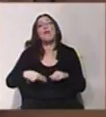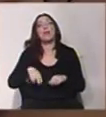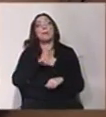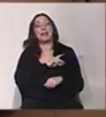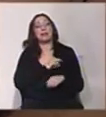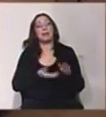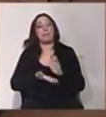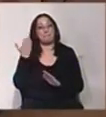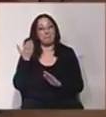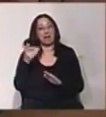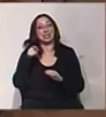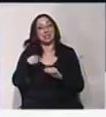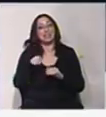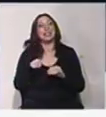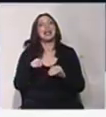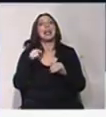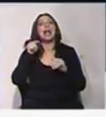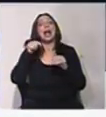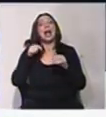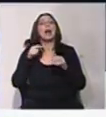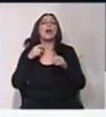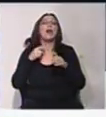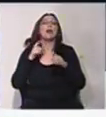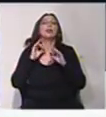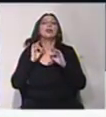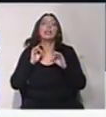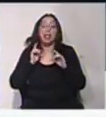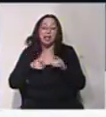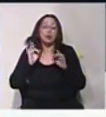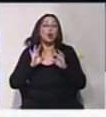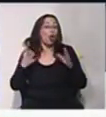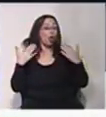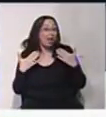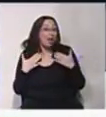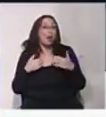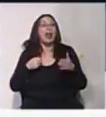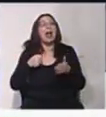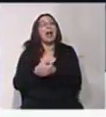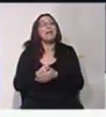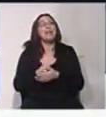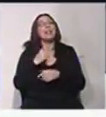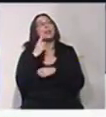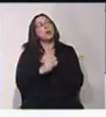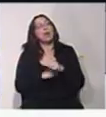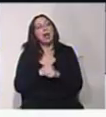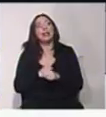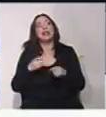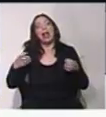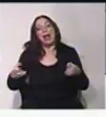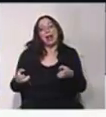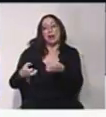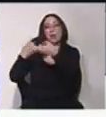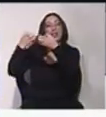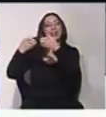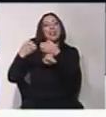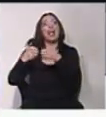¿sí? En esa fin de, no solo calor, también está asociado al fin de los eventos del año, a levantar la copa, a estar